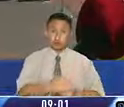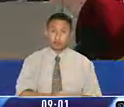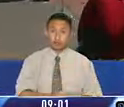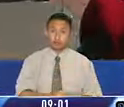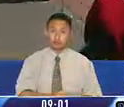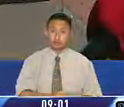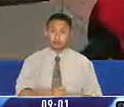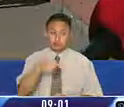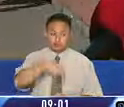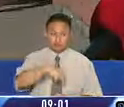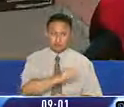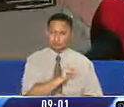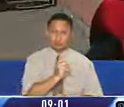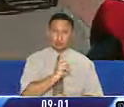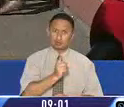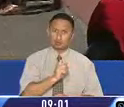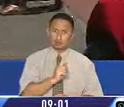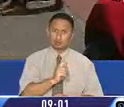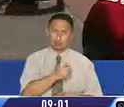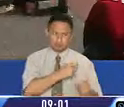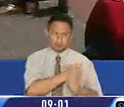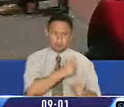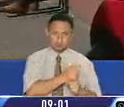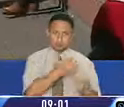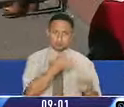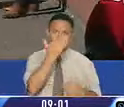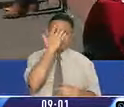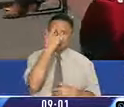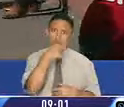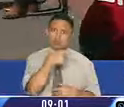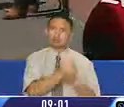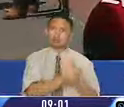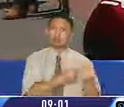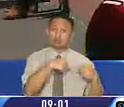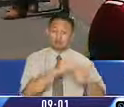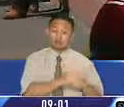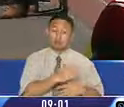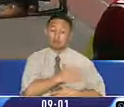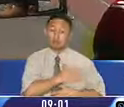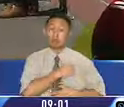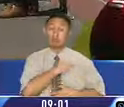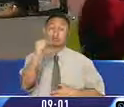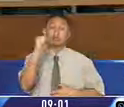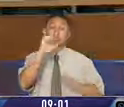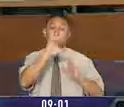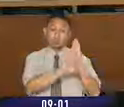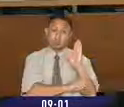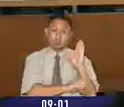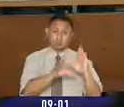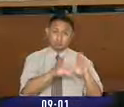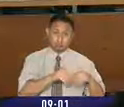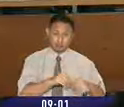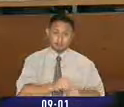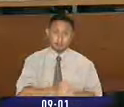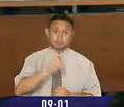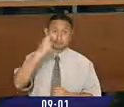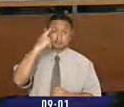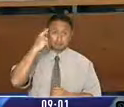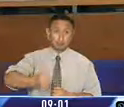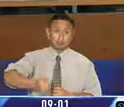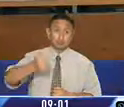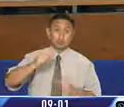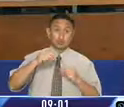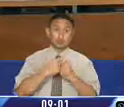no deberían ser perseguidos, porque lo único que hicieron es ejercer un derecho constitucional. Gobierno y CONAIE coinciden